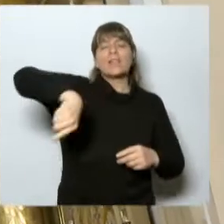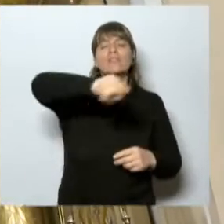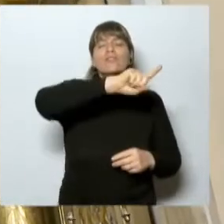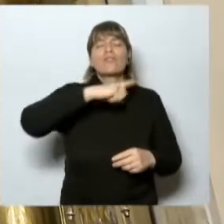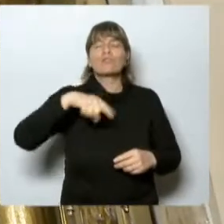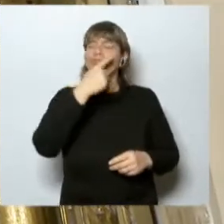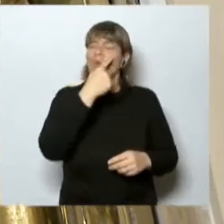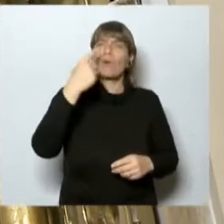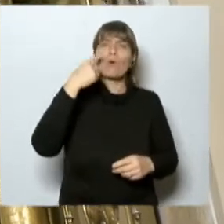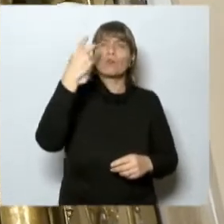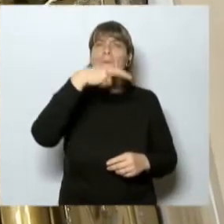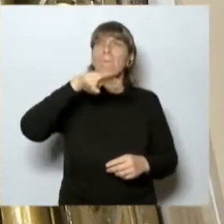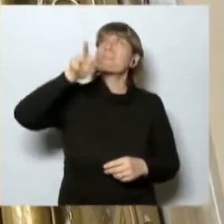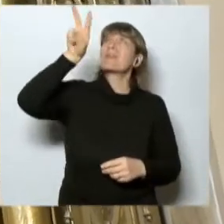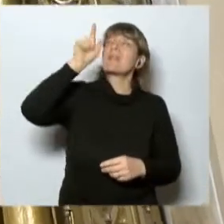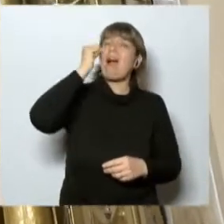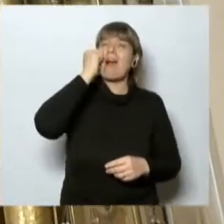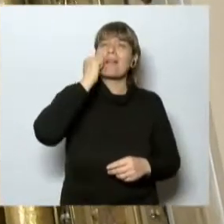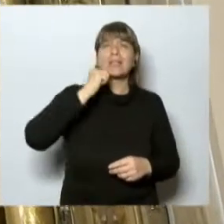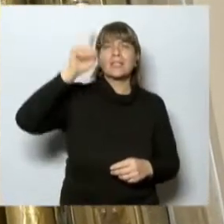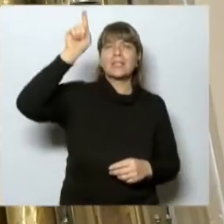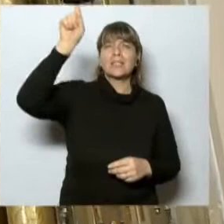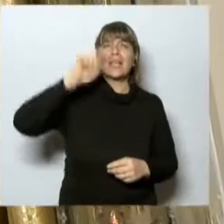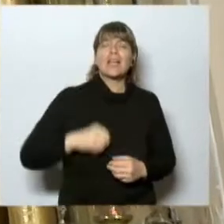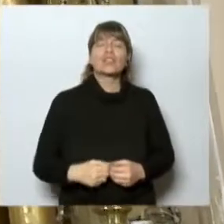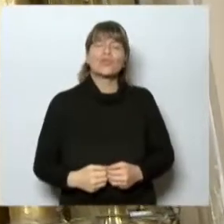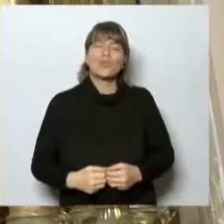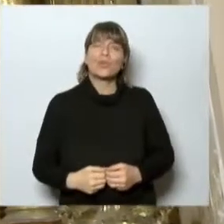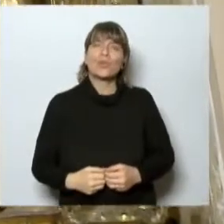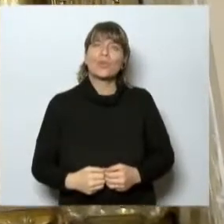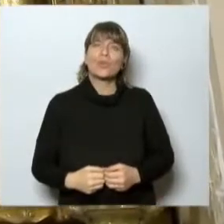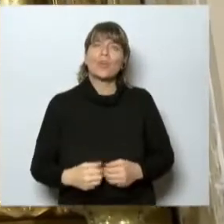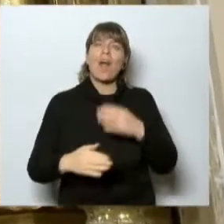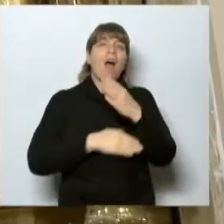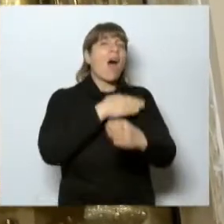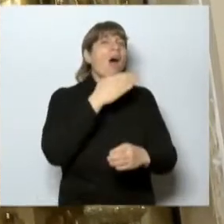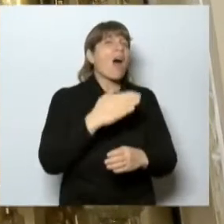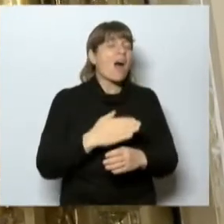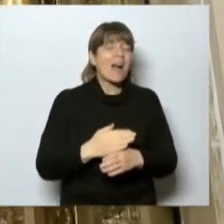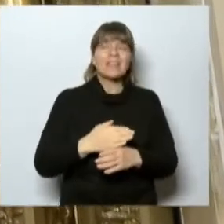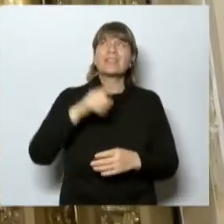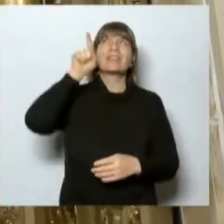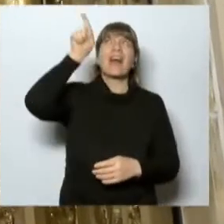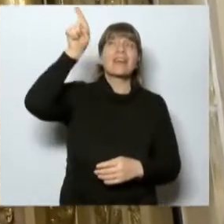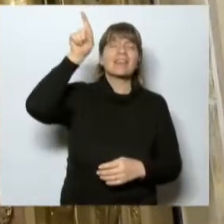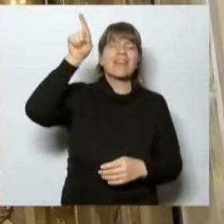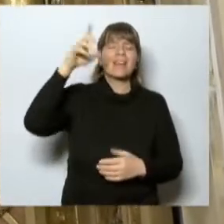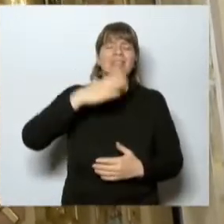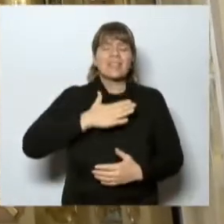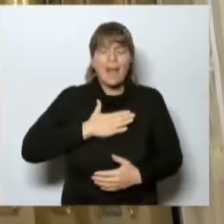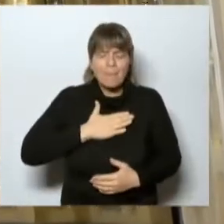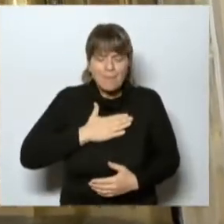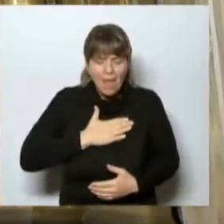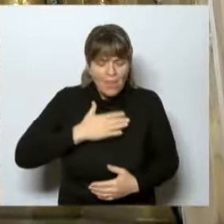Nuestros ojos miran al Señor hasta que